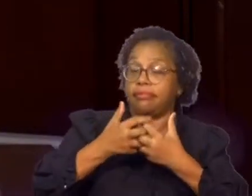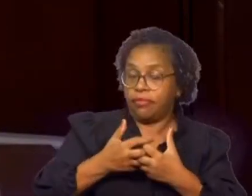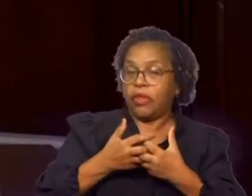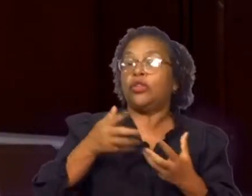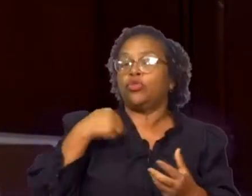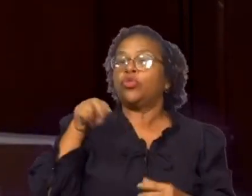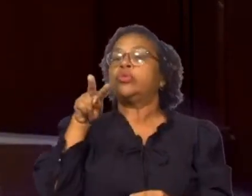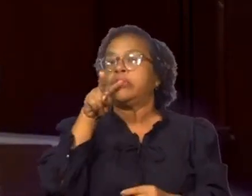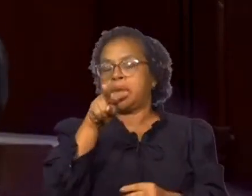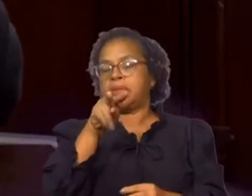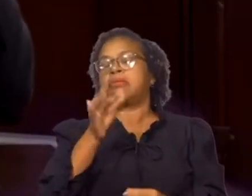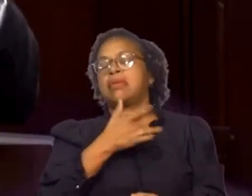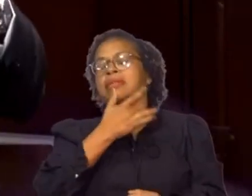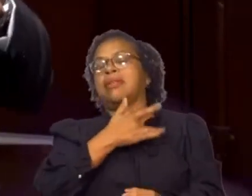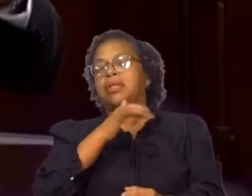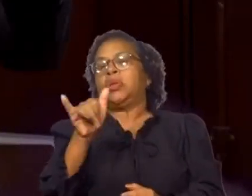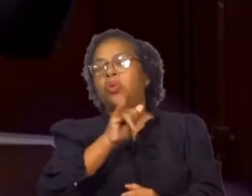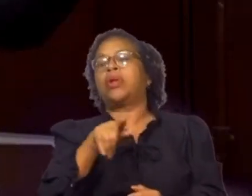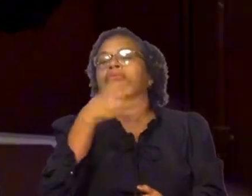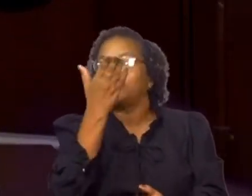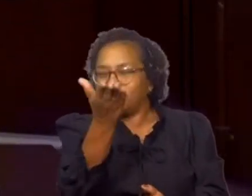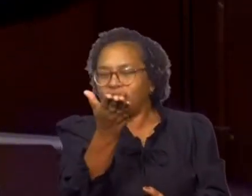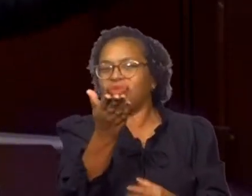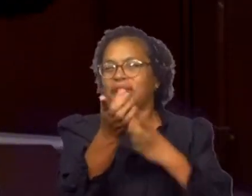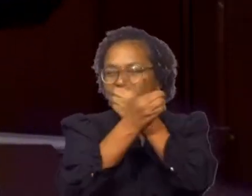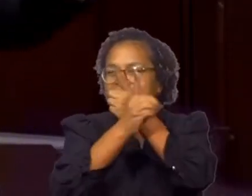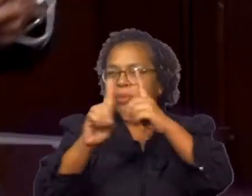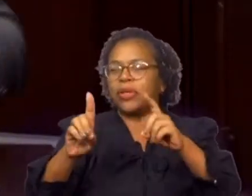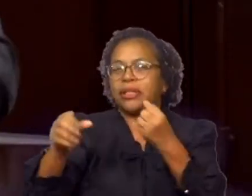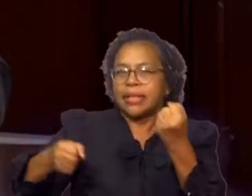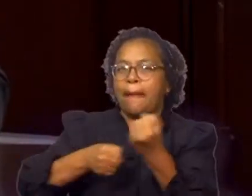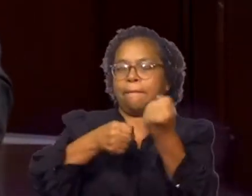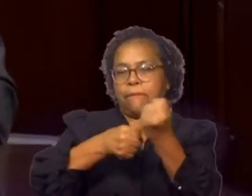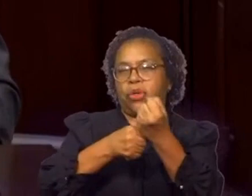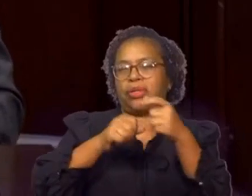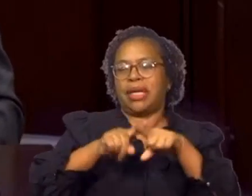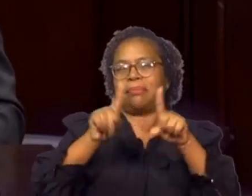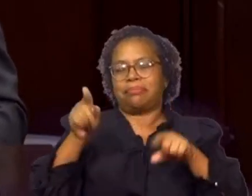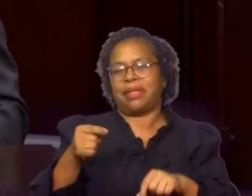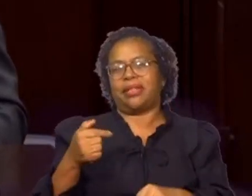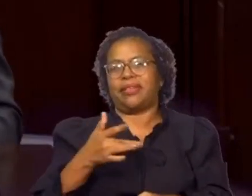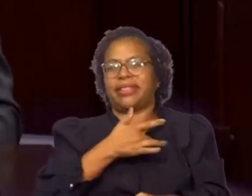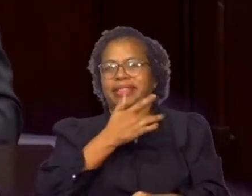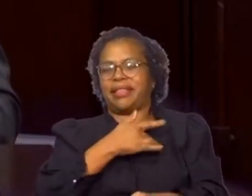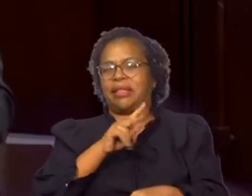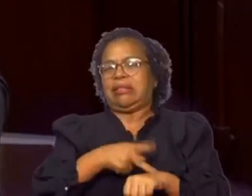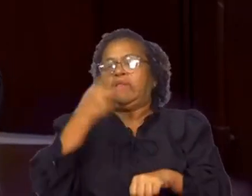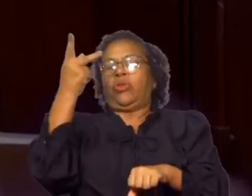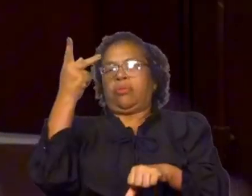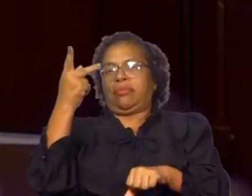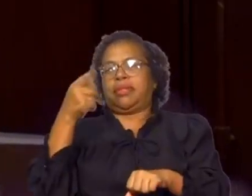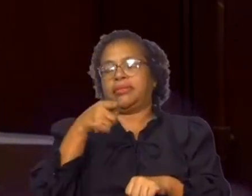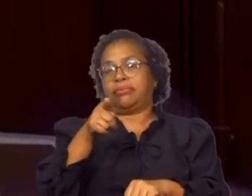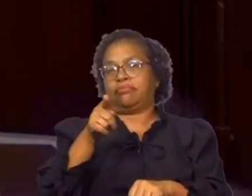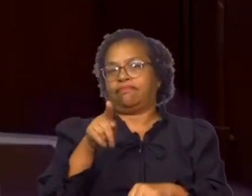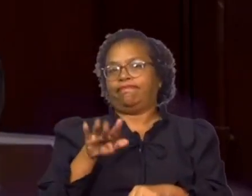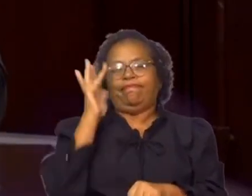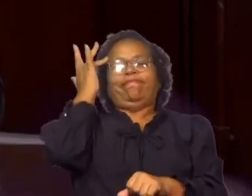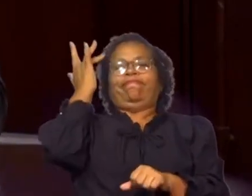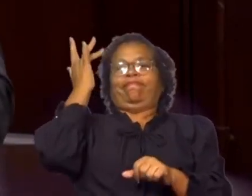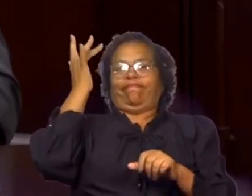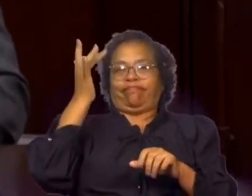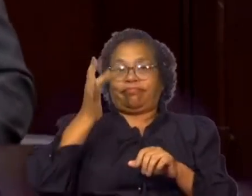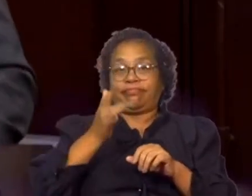sentido. Mas he sentido ya con esta en 2 ocasiones que se ha exacerbado y